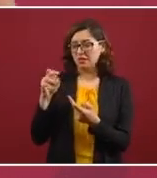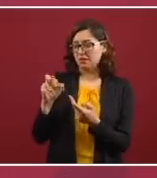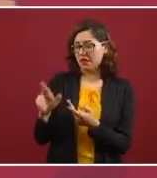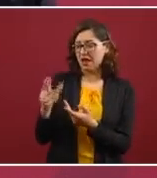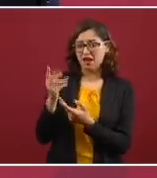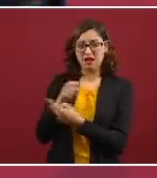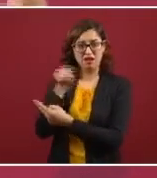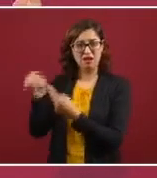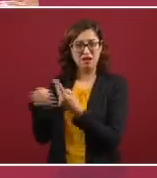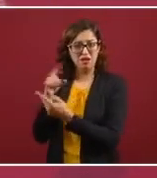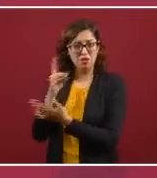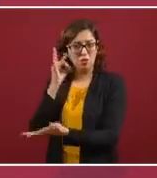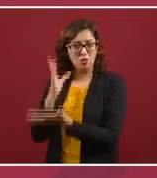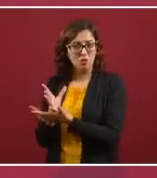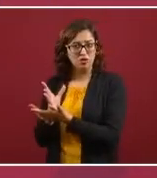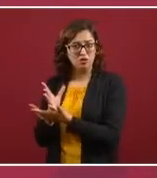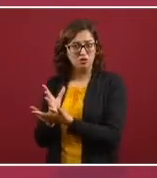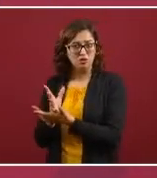tiene otros instrumentos